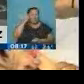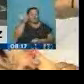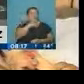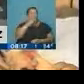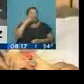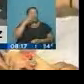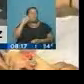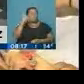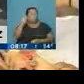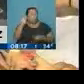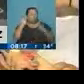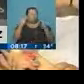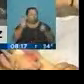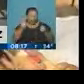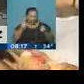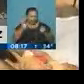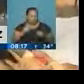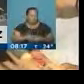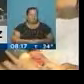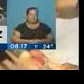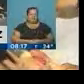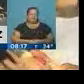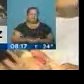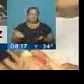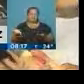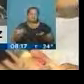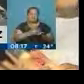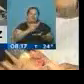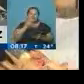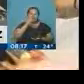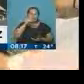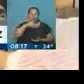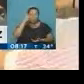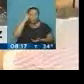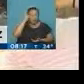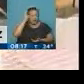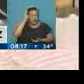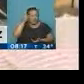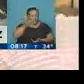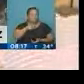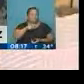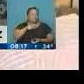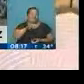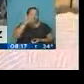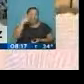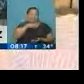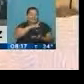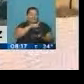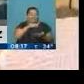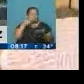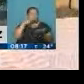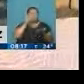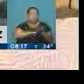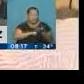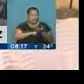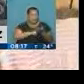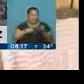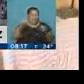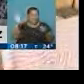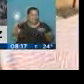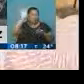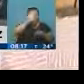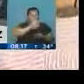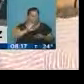2001, lo que hace es quitar el 1,9 que se tomaba sobre los impuestos